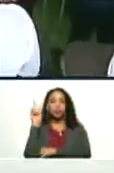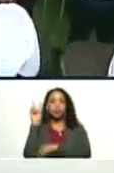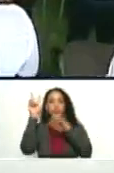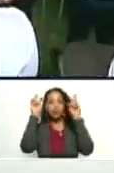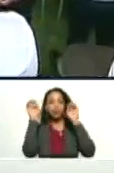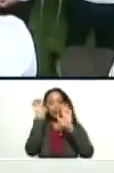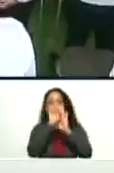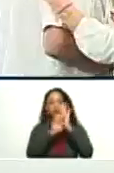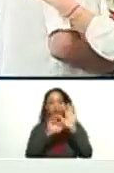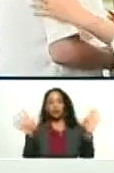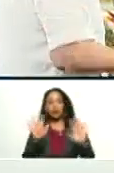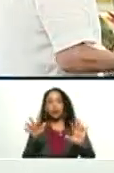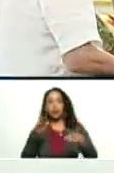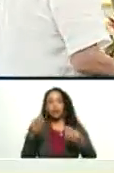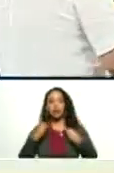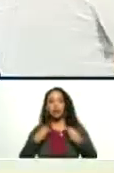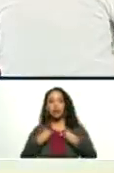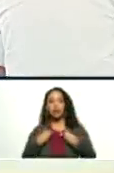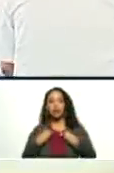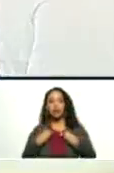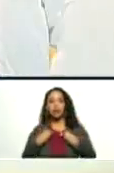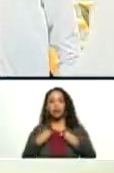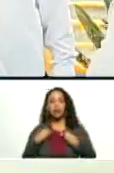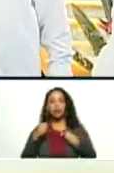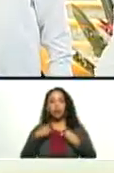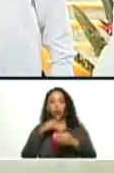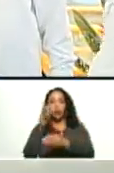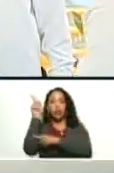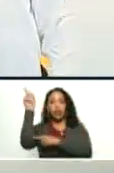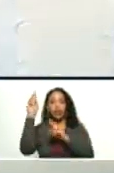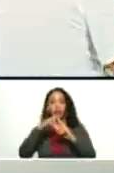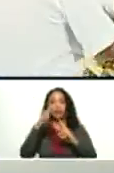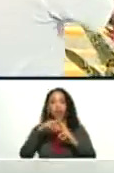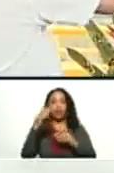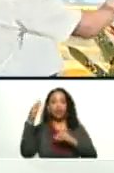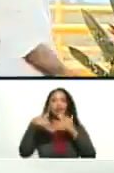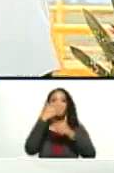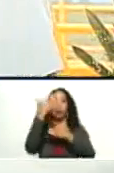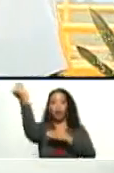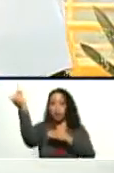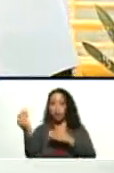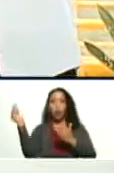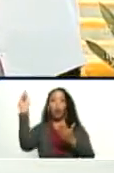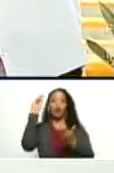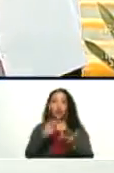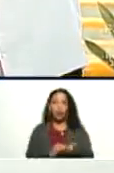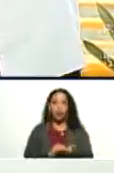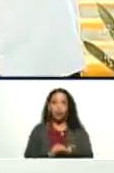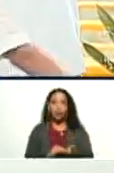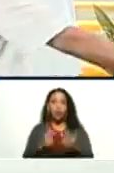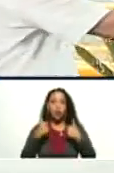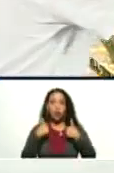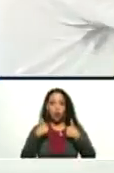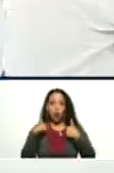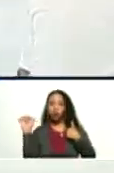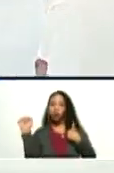etapa que ya estamos viviendo. Allá estuve en el Táchira y después nos vinimos. Yo venía manejando el